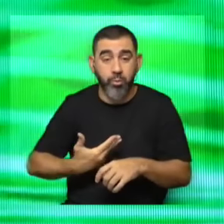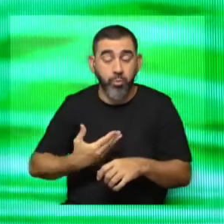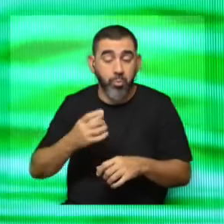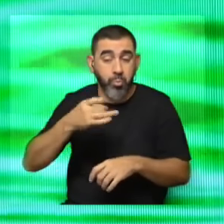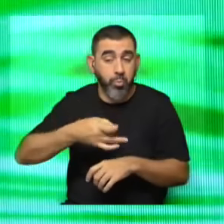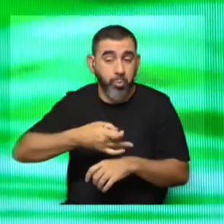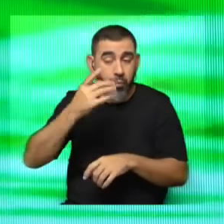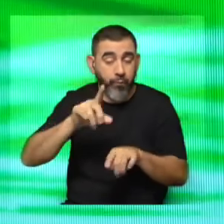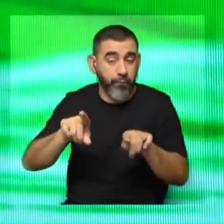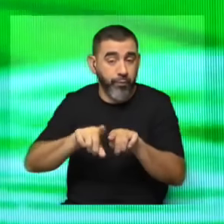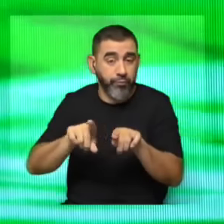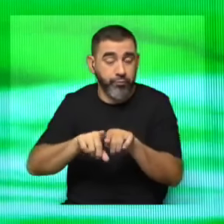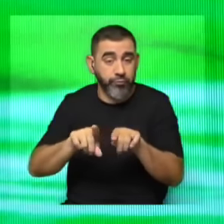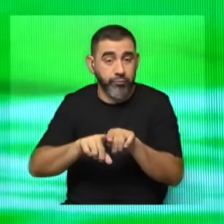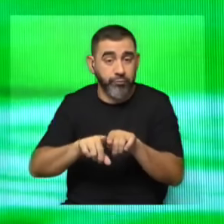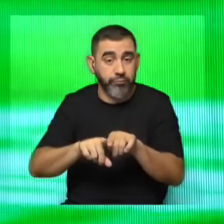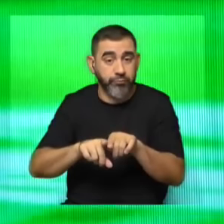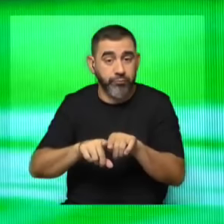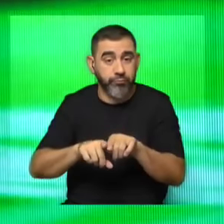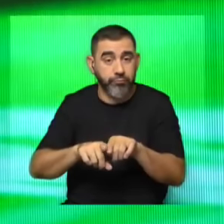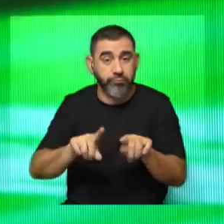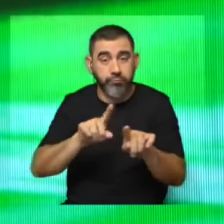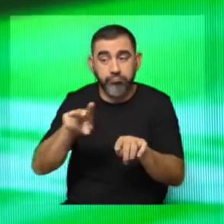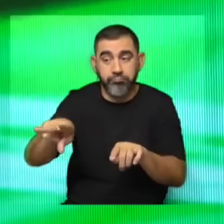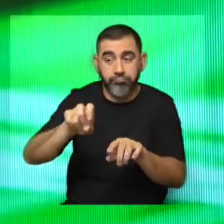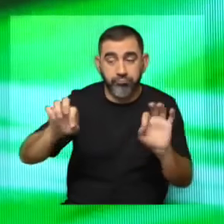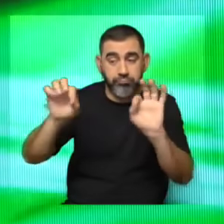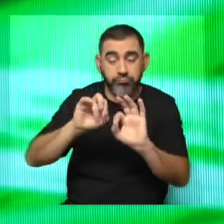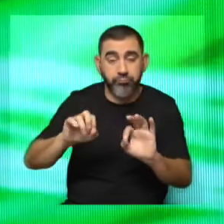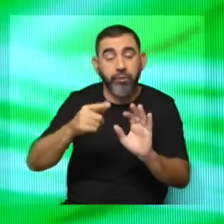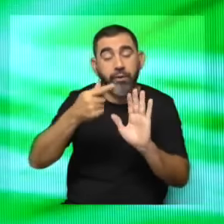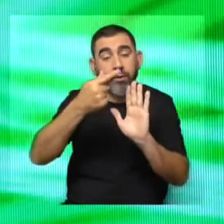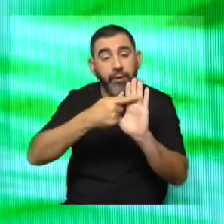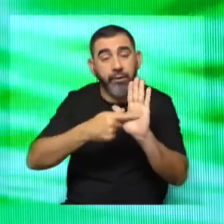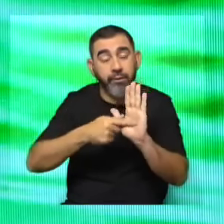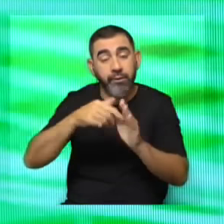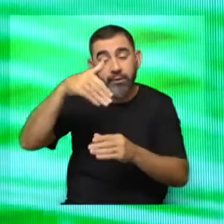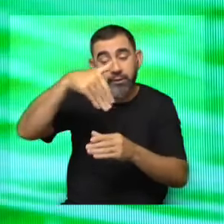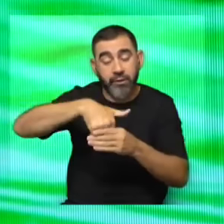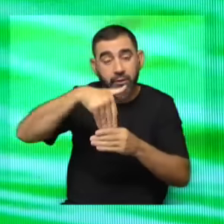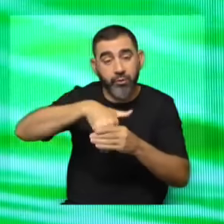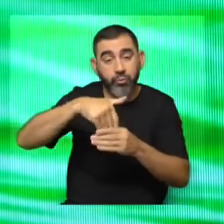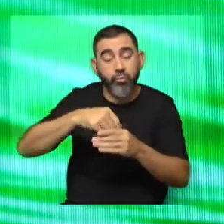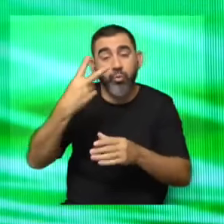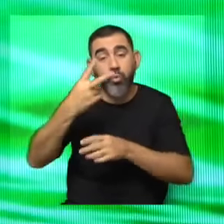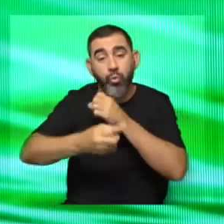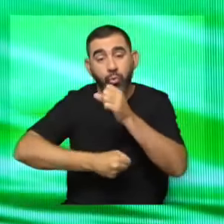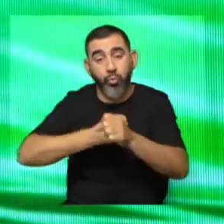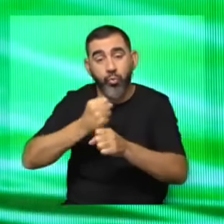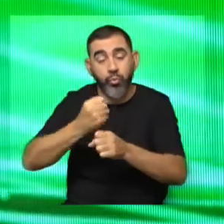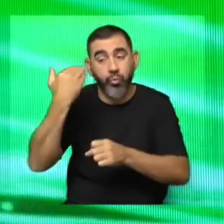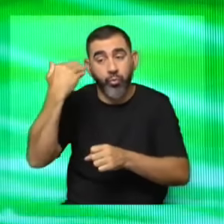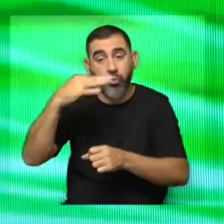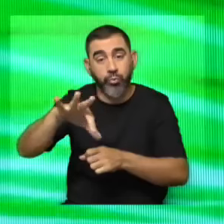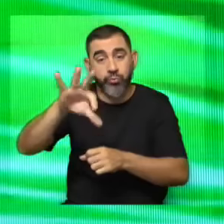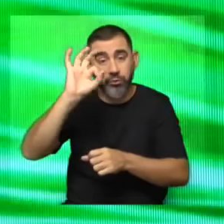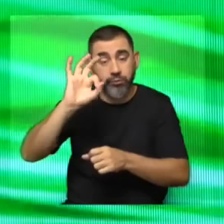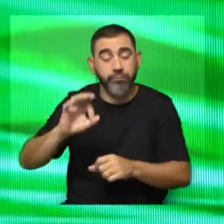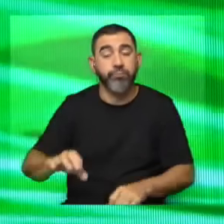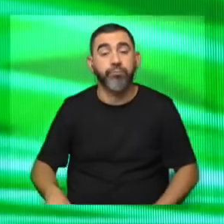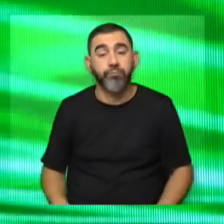profesionales eh sin fines de lucro que tien por estatuto su elección este cada dos años donde se eligen sus autoridades Eso quiere